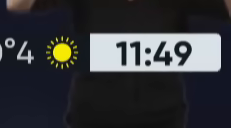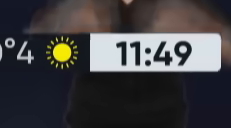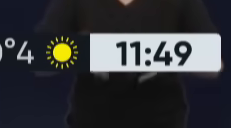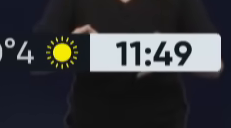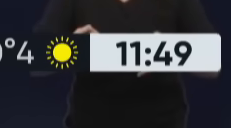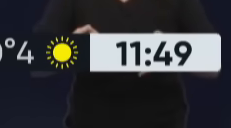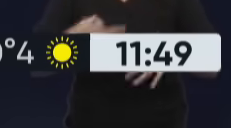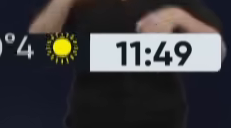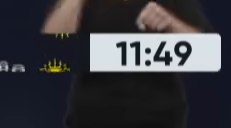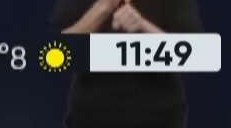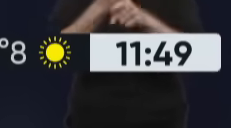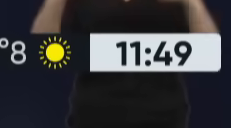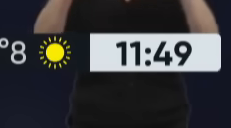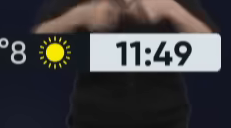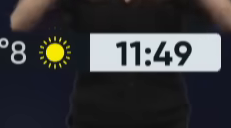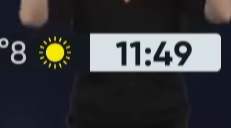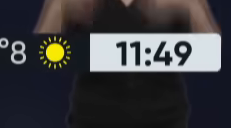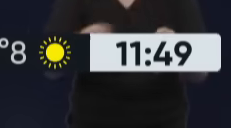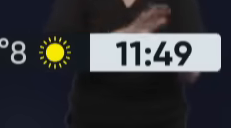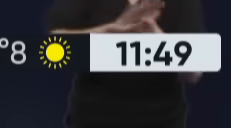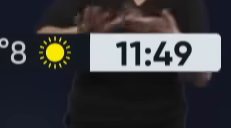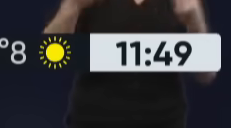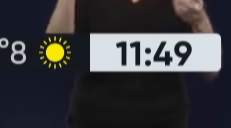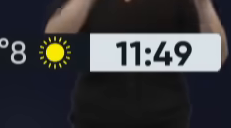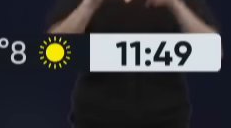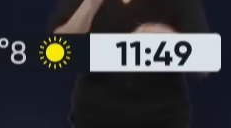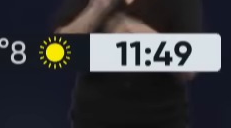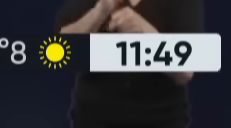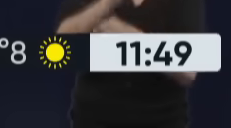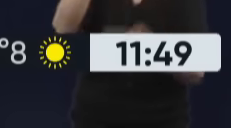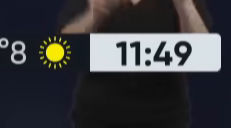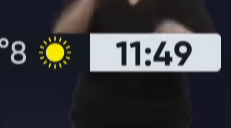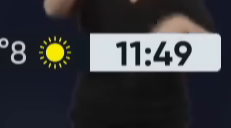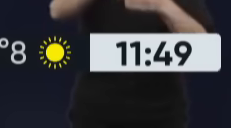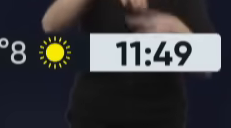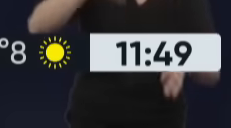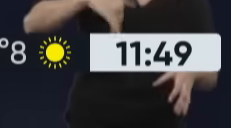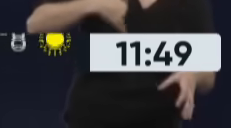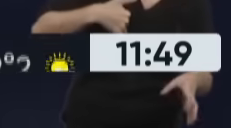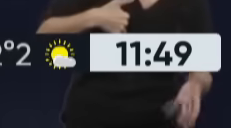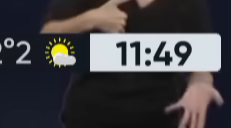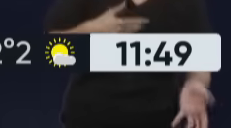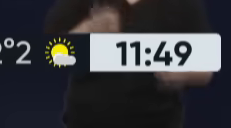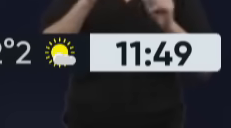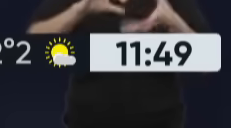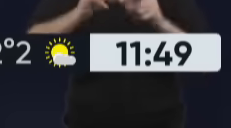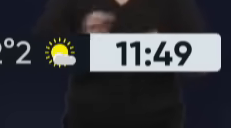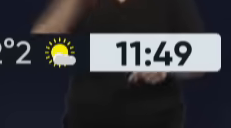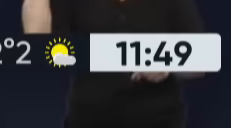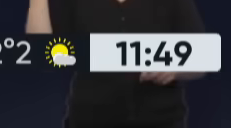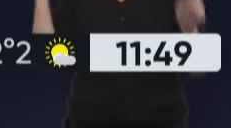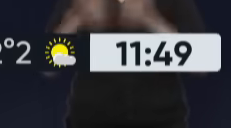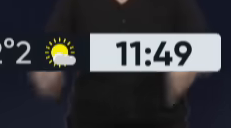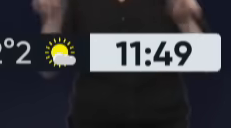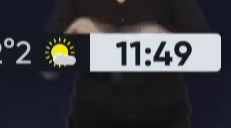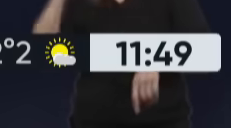que se use para lo que se tiene que usar, que es precisamente para defender a los argentinos y no como se ha utilizado en otros tiempos